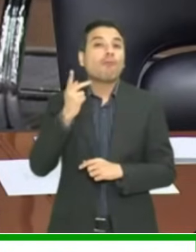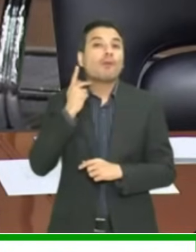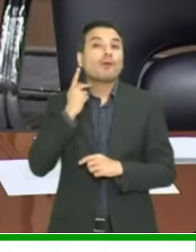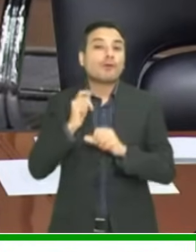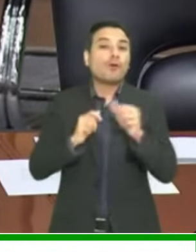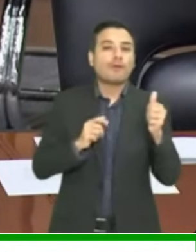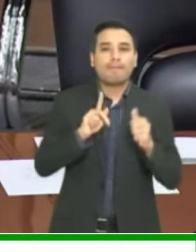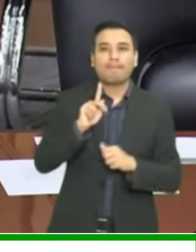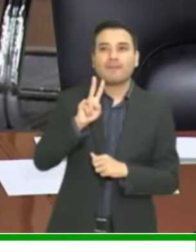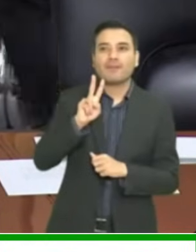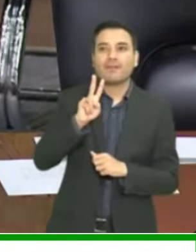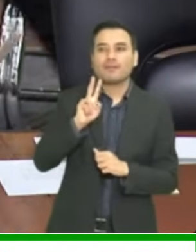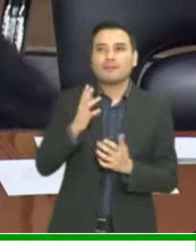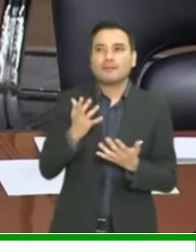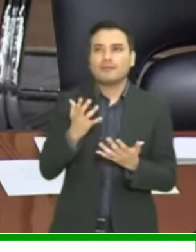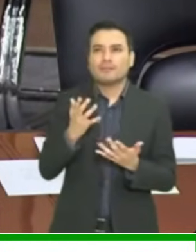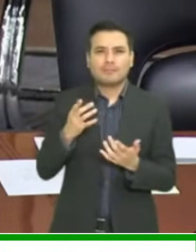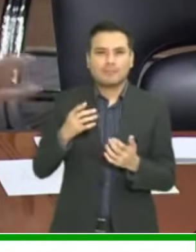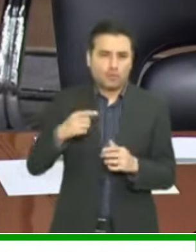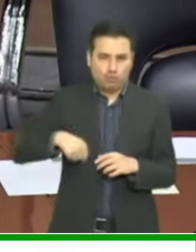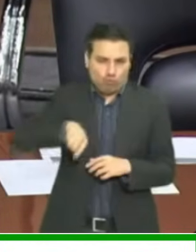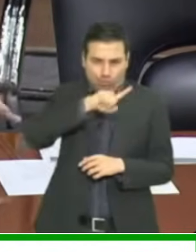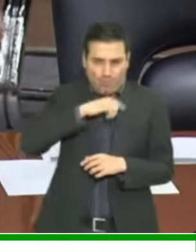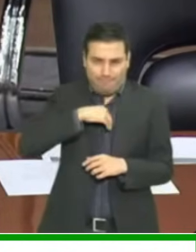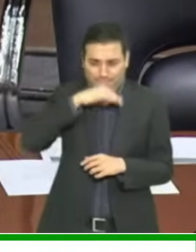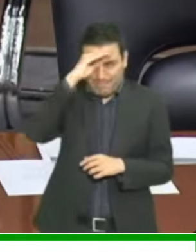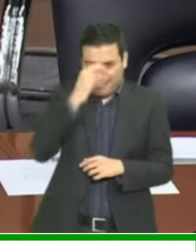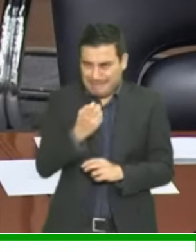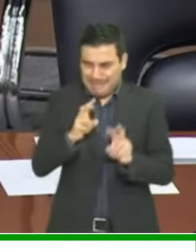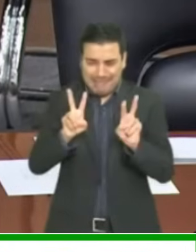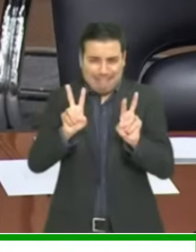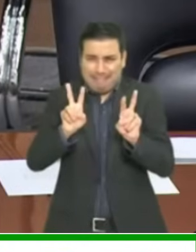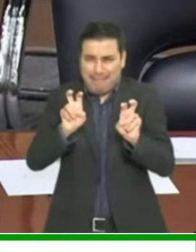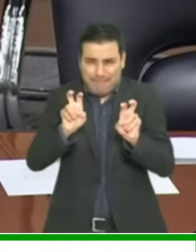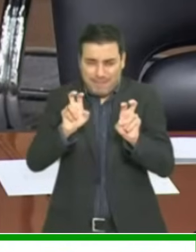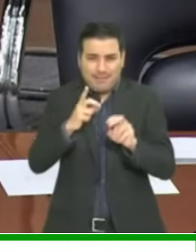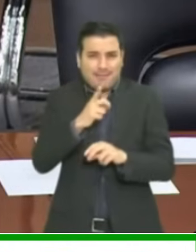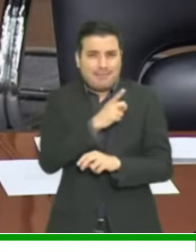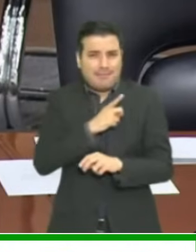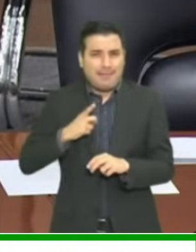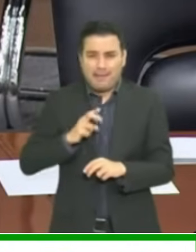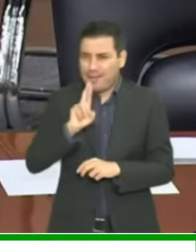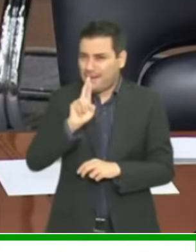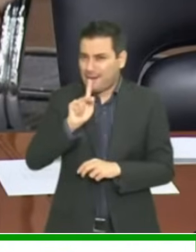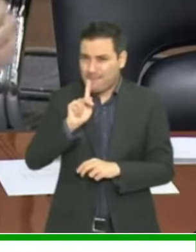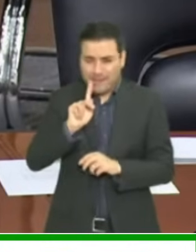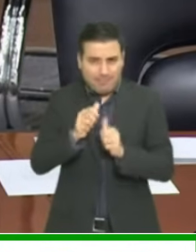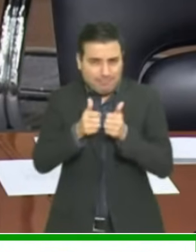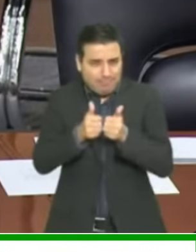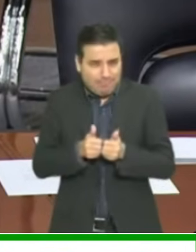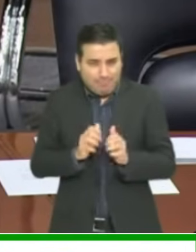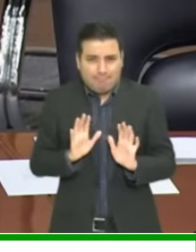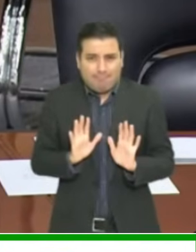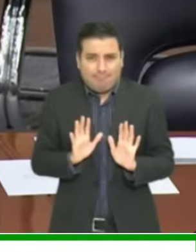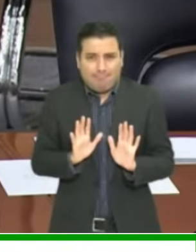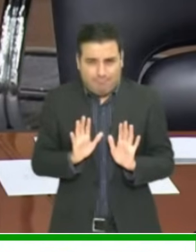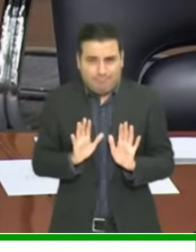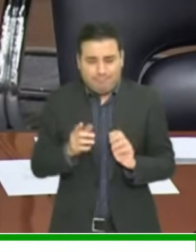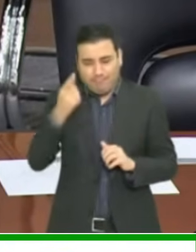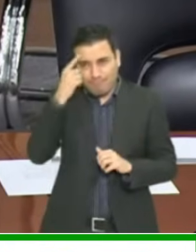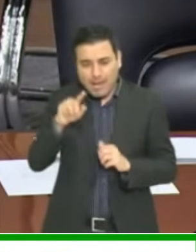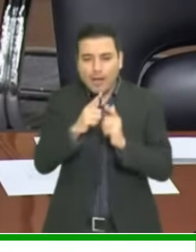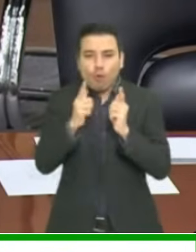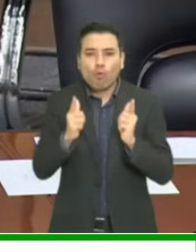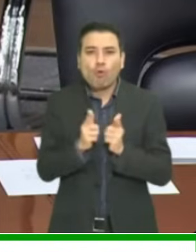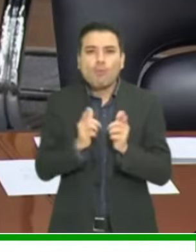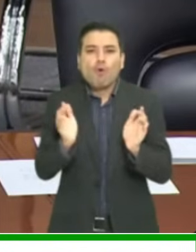caso del Verde no, porque hemos sido consistentes en que consideramos que es fundamental mantener la representación proporcional como mecanismo de acceso de las minorías